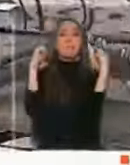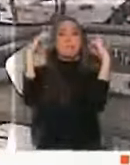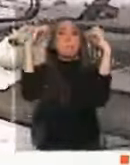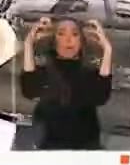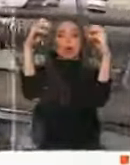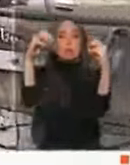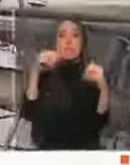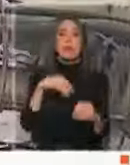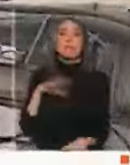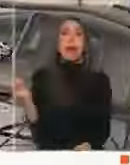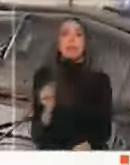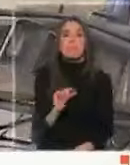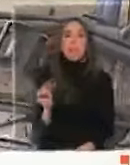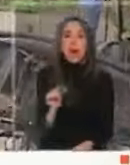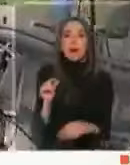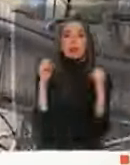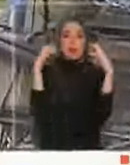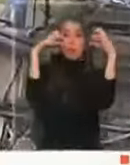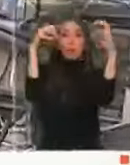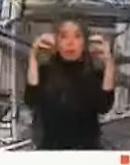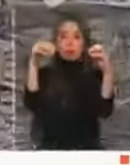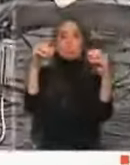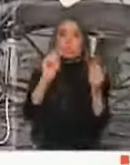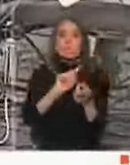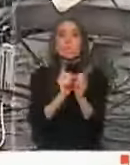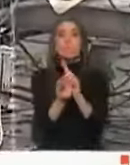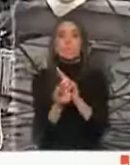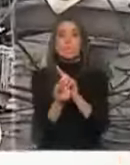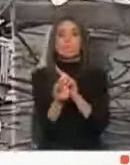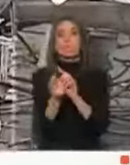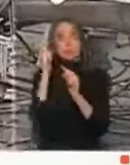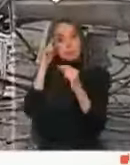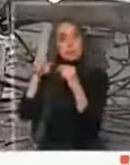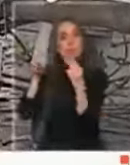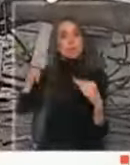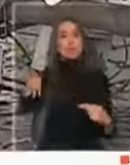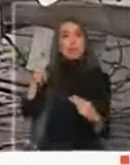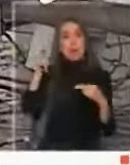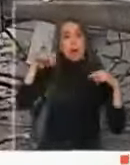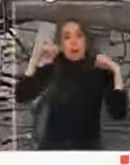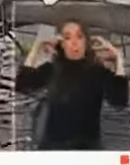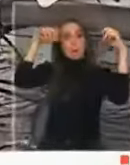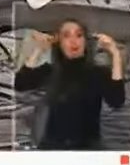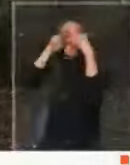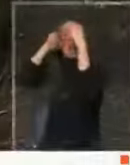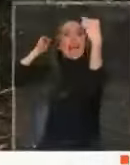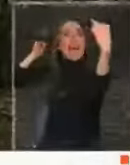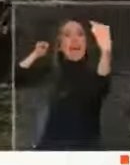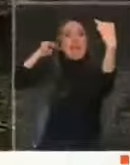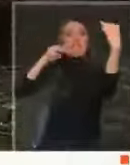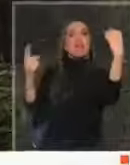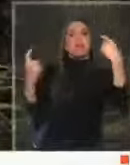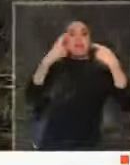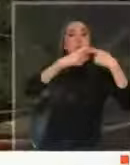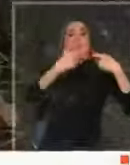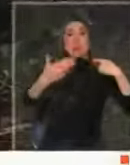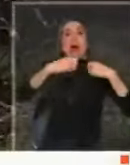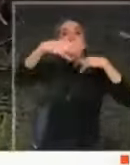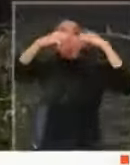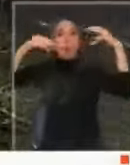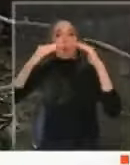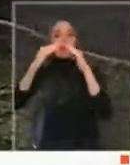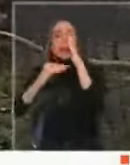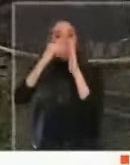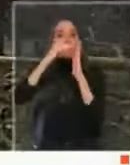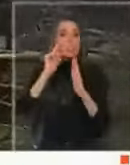hace el más barato es transmitir la energía de manera de los postes, los clásicos postes. La solución definitiva, pero con una gran inversión,